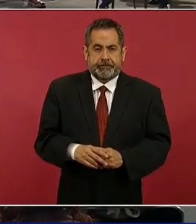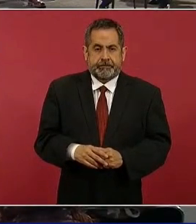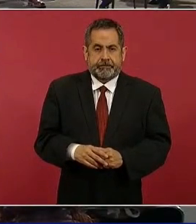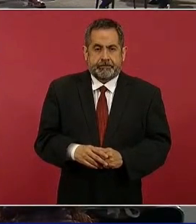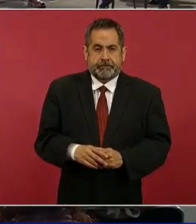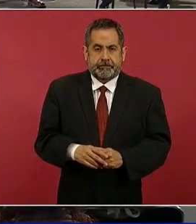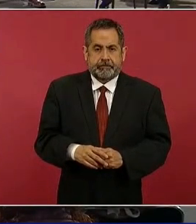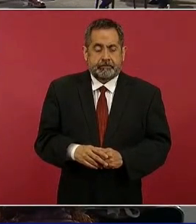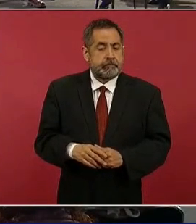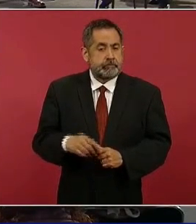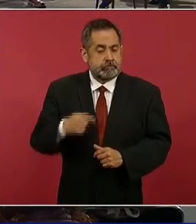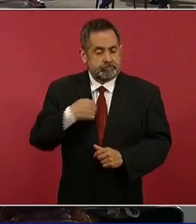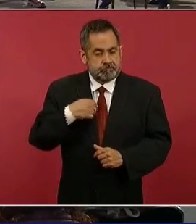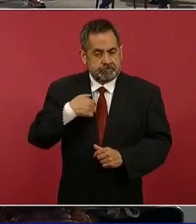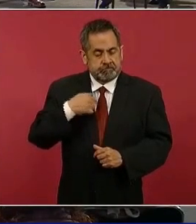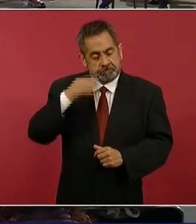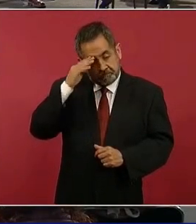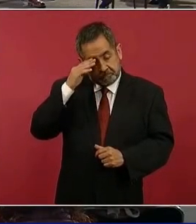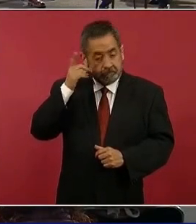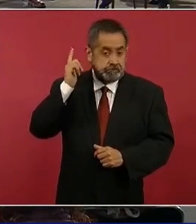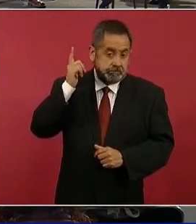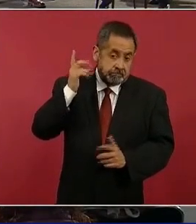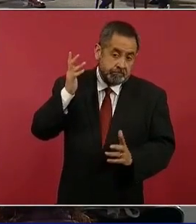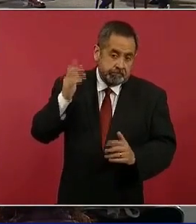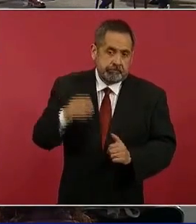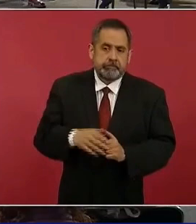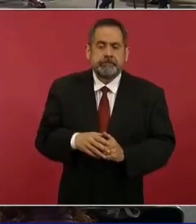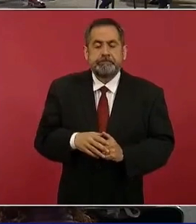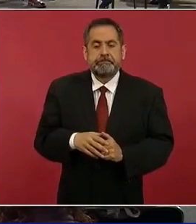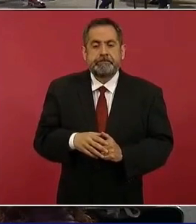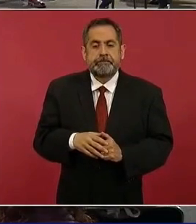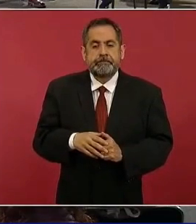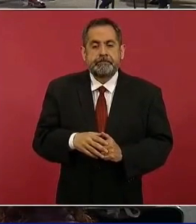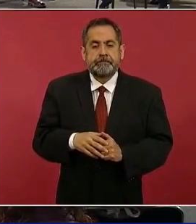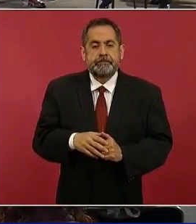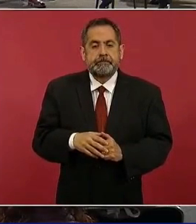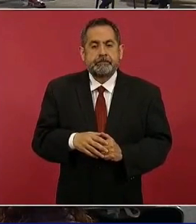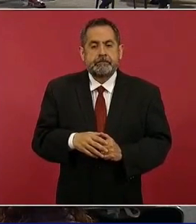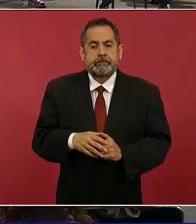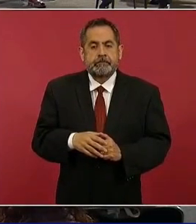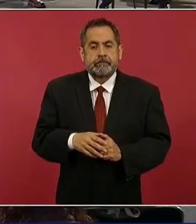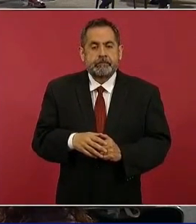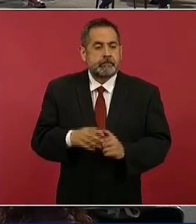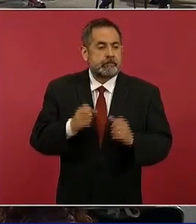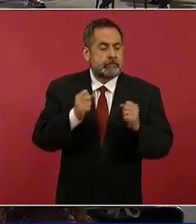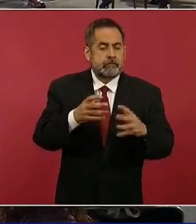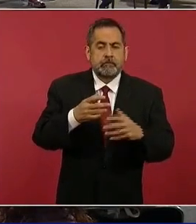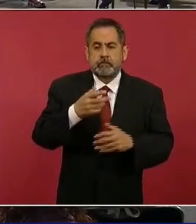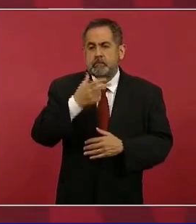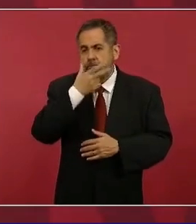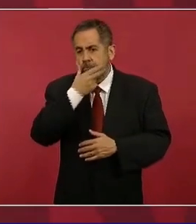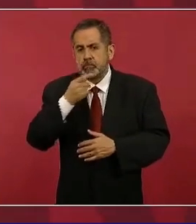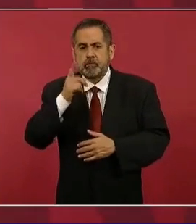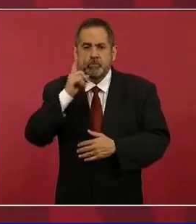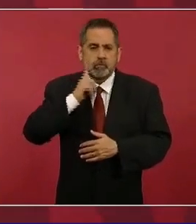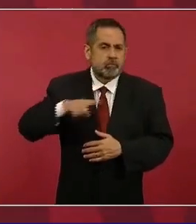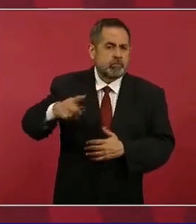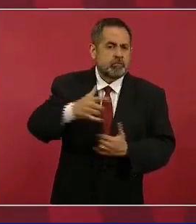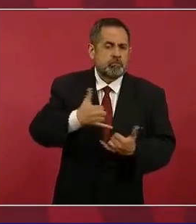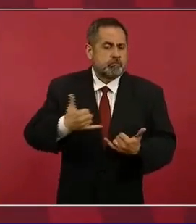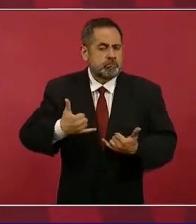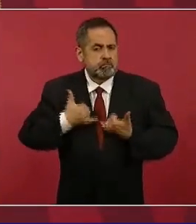Y yo espero que, bueno, hay muchas mujeres y hombres jóvenes que